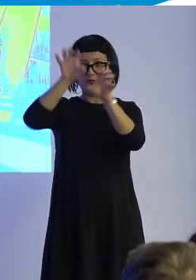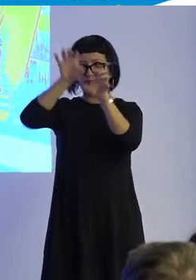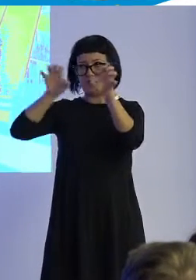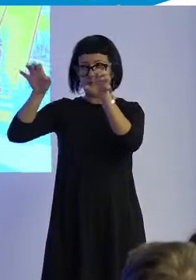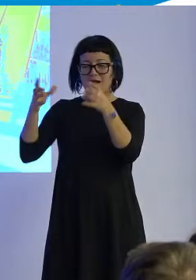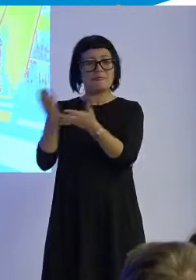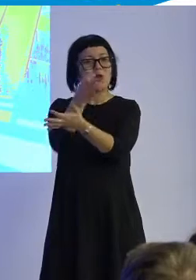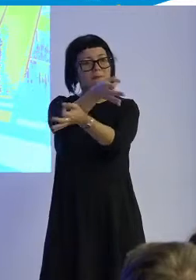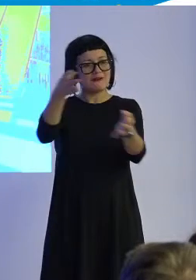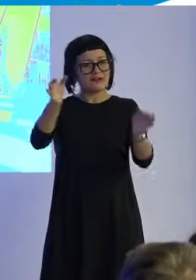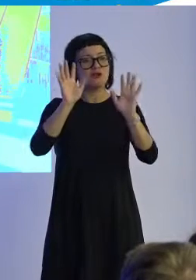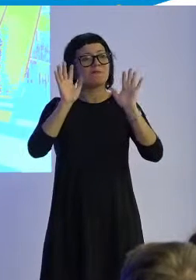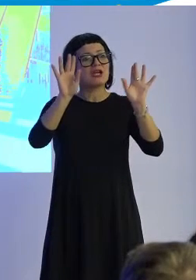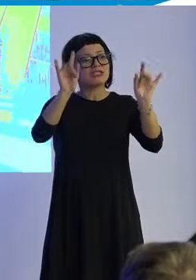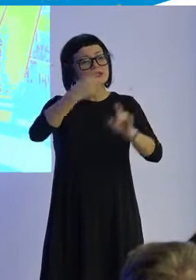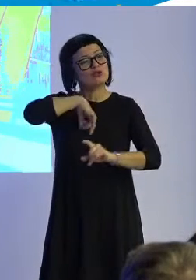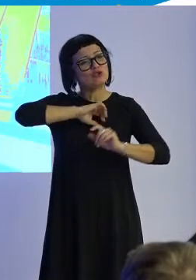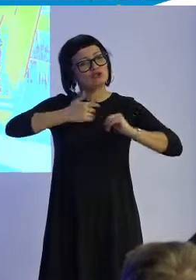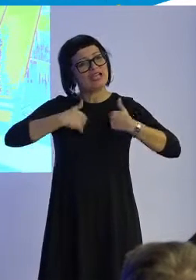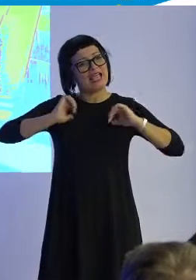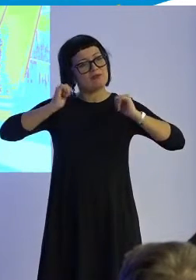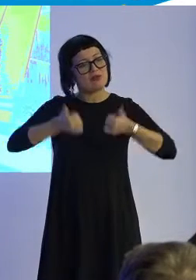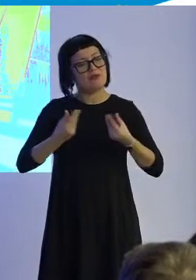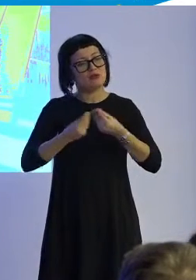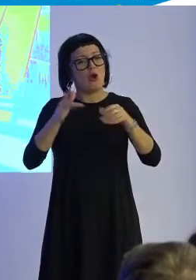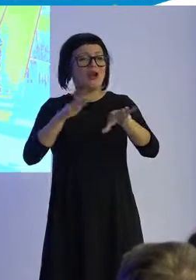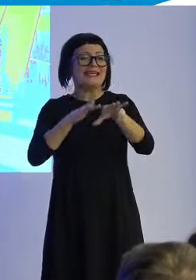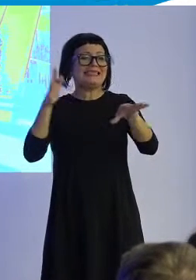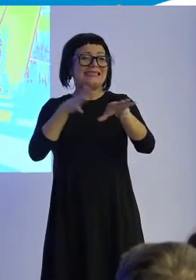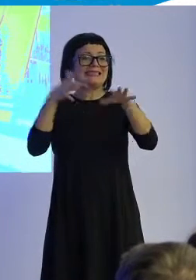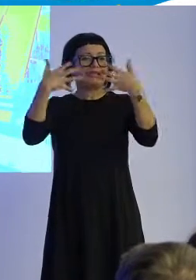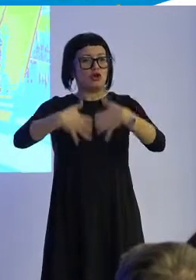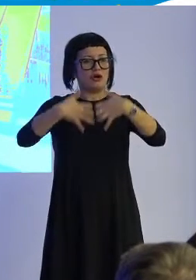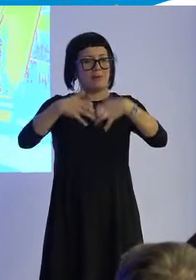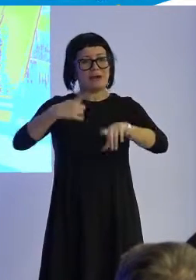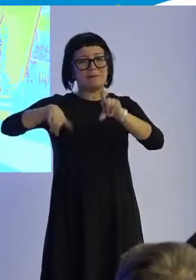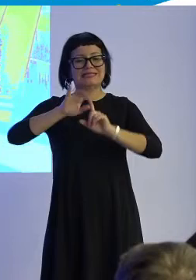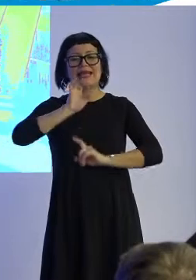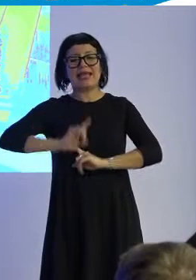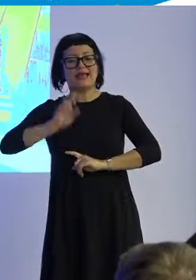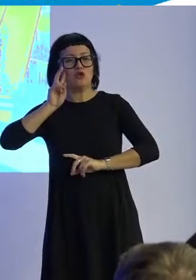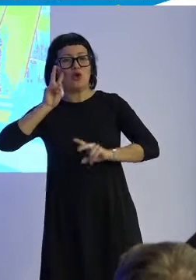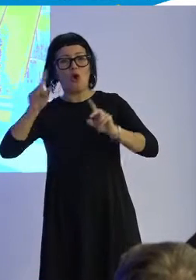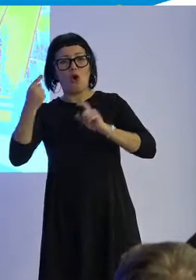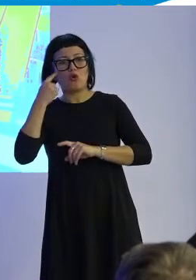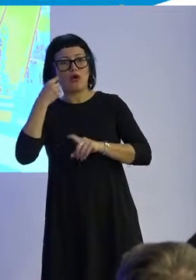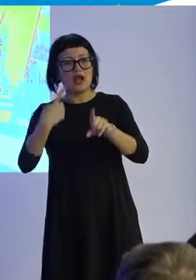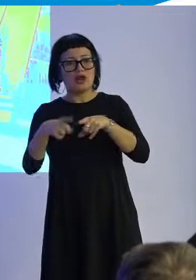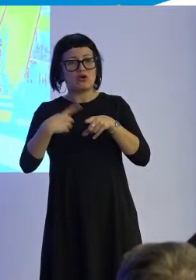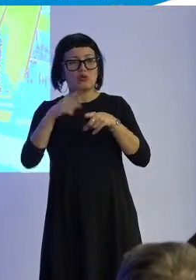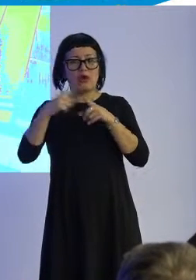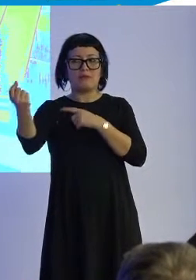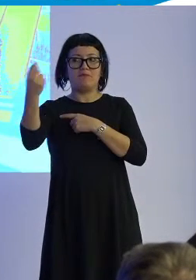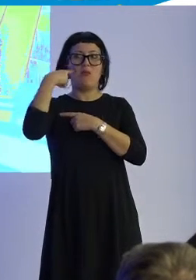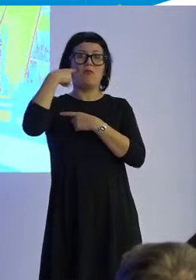en cuenta que empezamos con el sensorama y con el electroocular, algo que te tiraba cosas a la